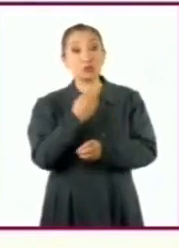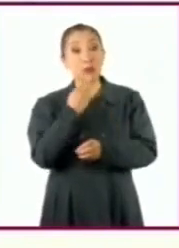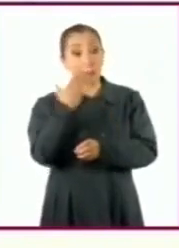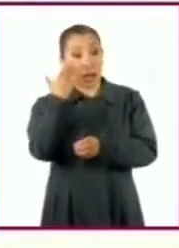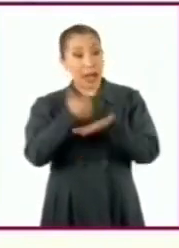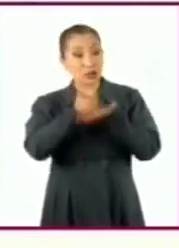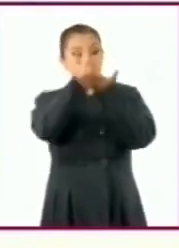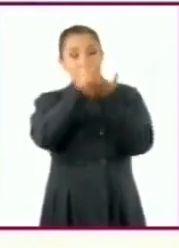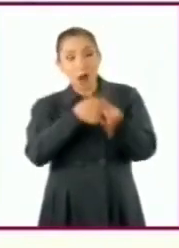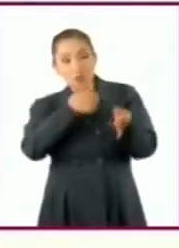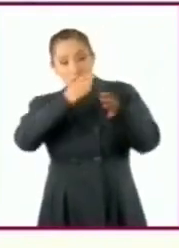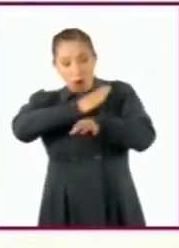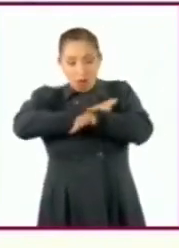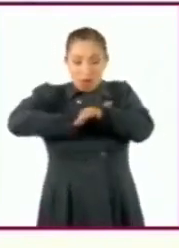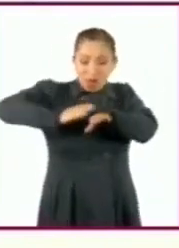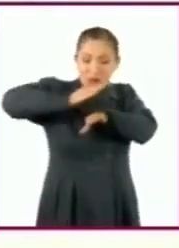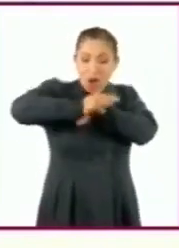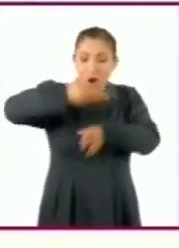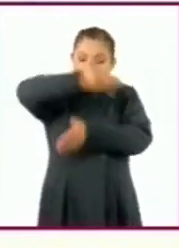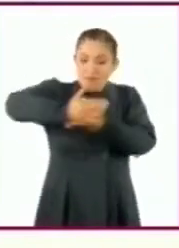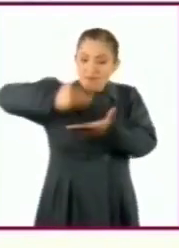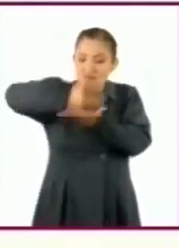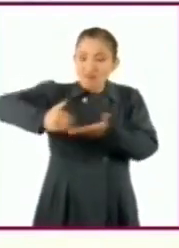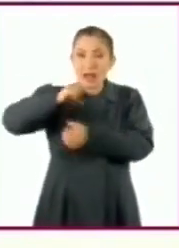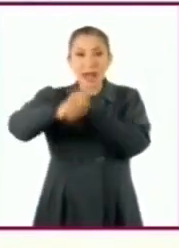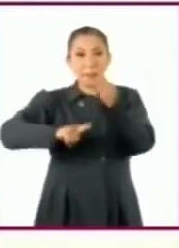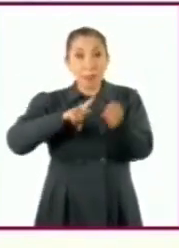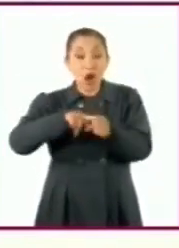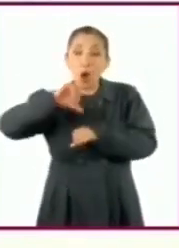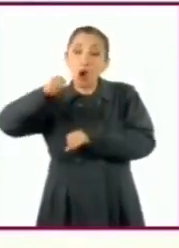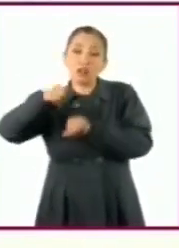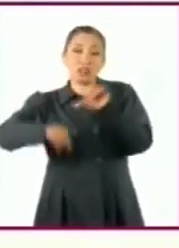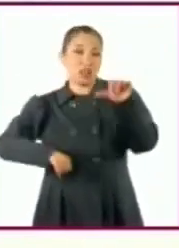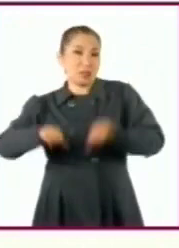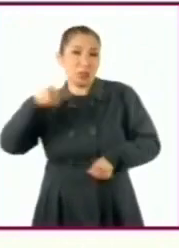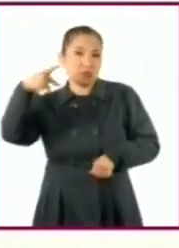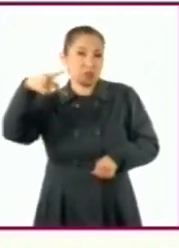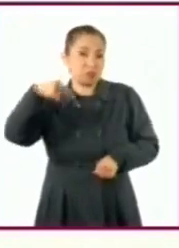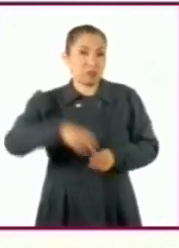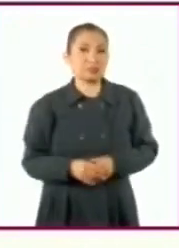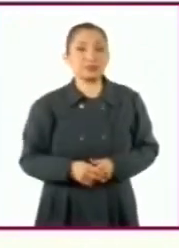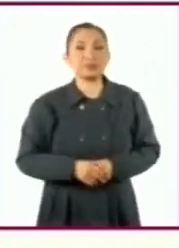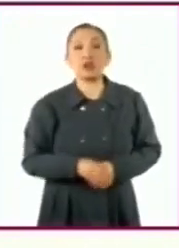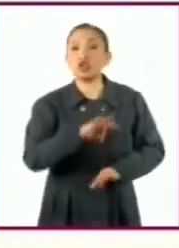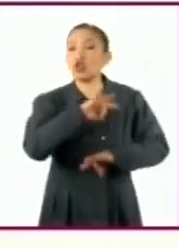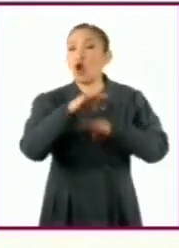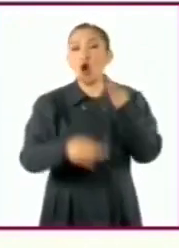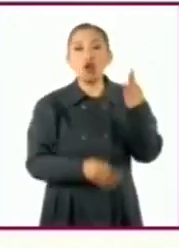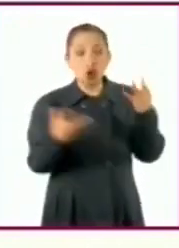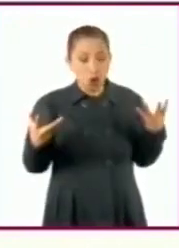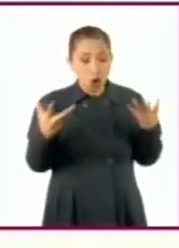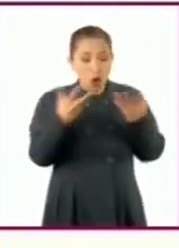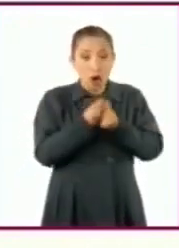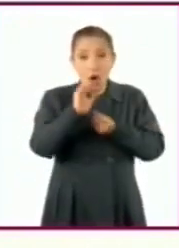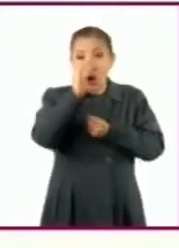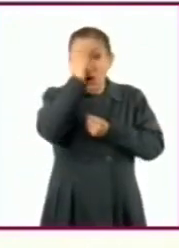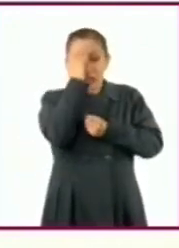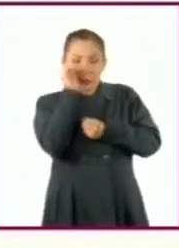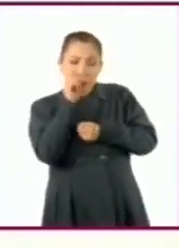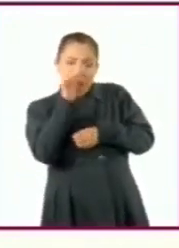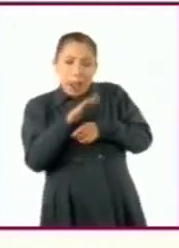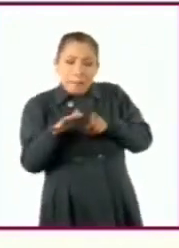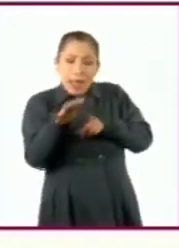cazar, desollar y descuartizar animales, y para otras múltiples actividades. Todo ello se combinaba con el conocimiento del